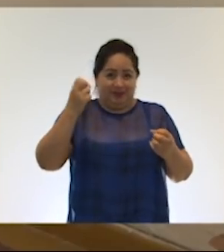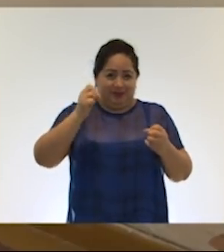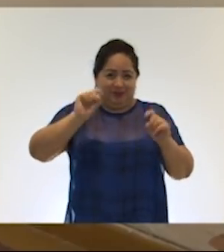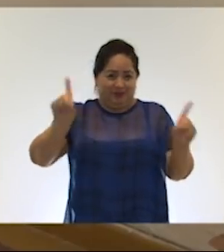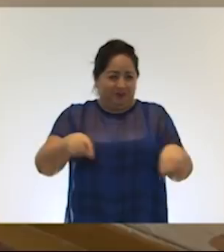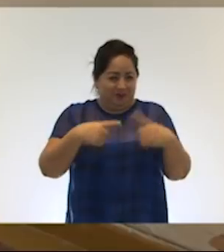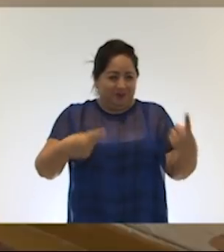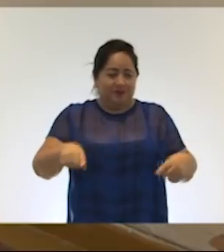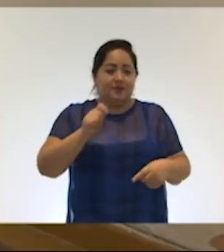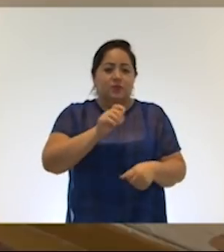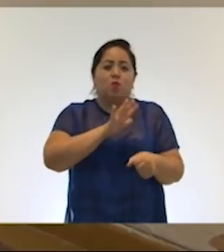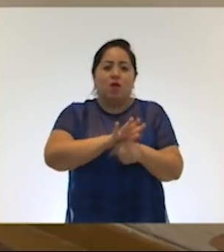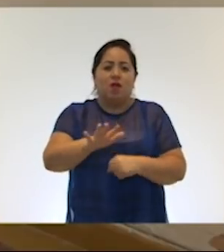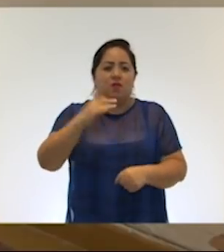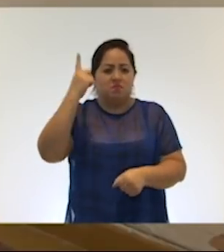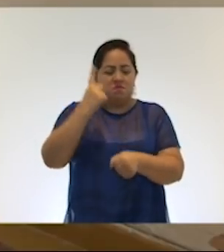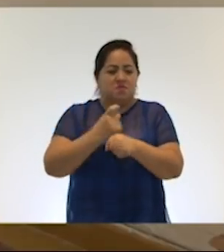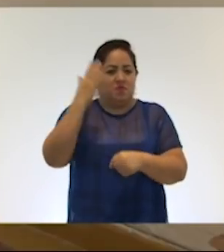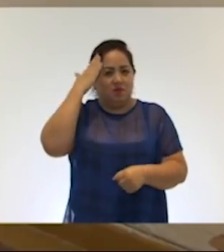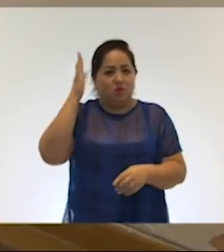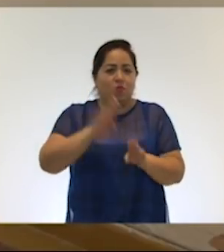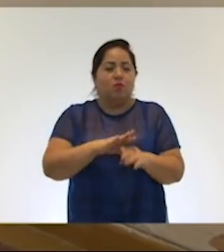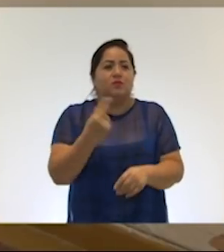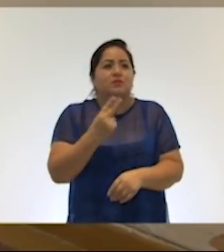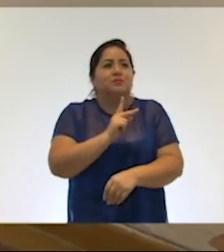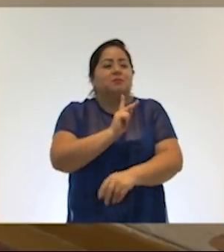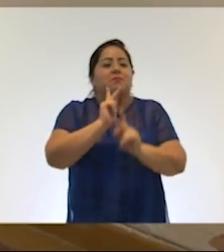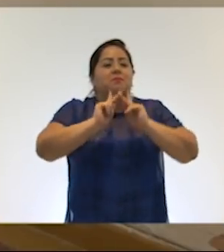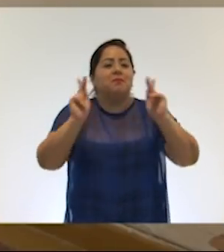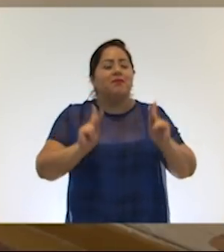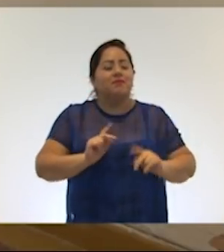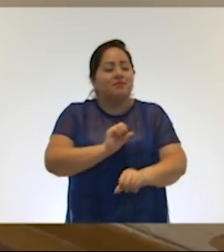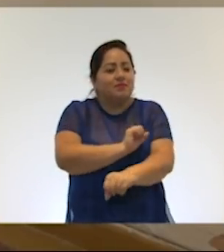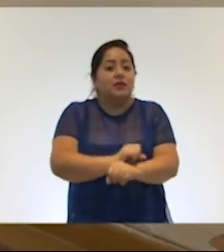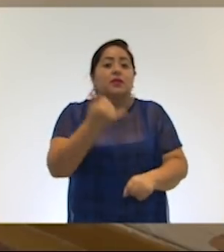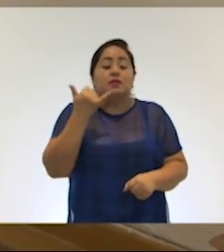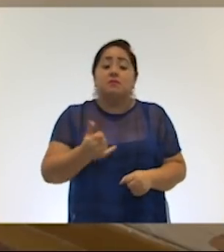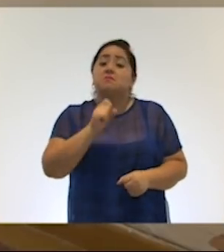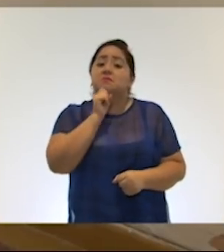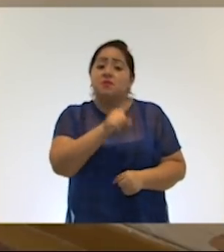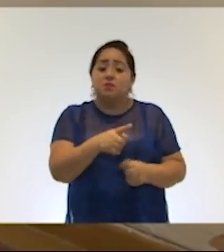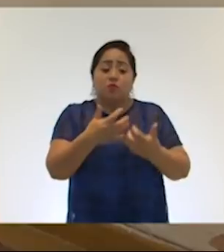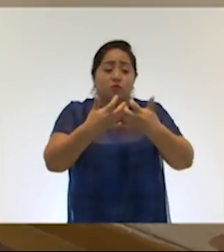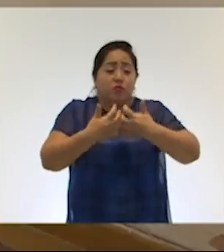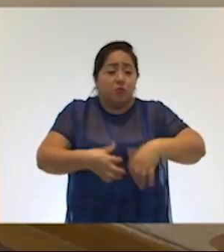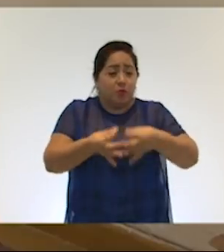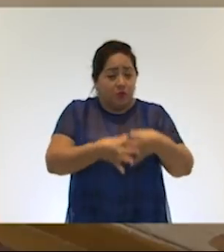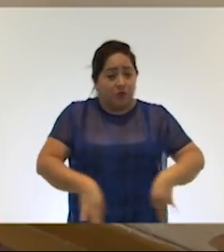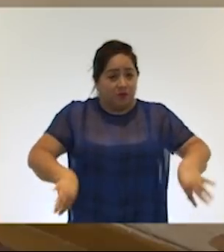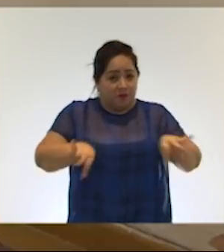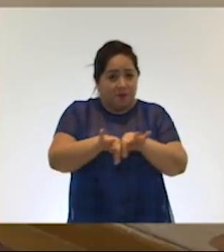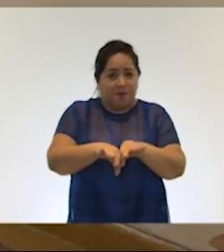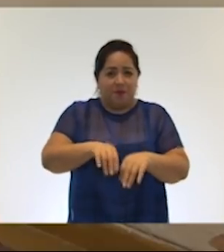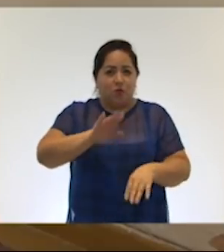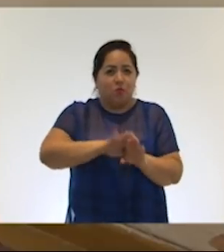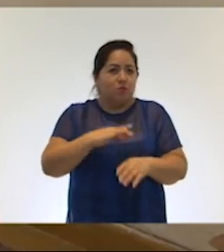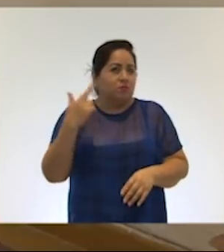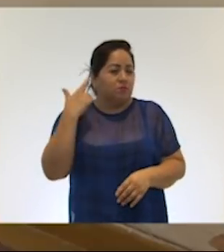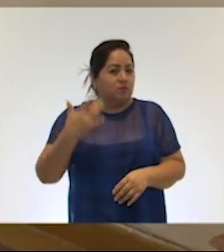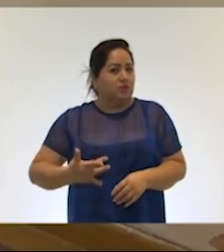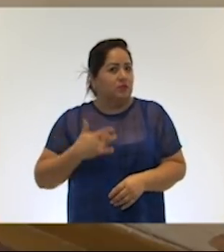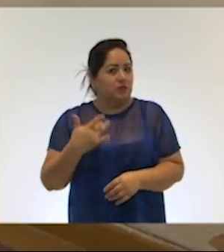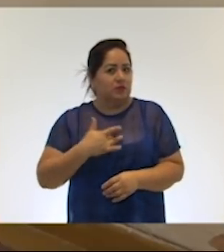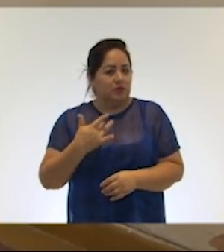el contrabajo es la base de la armonía y también cumple una función muy importante en el ritmo.